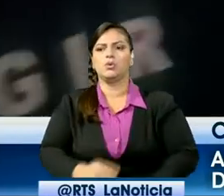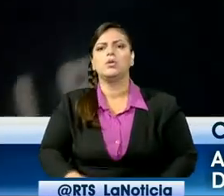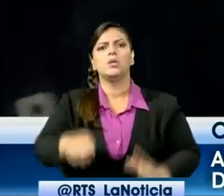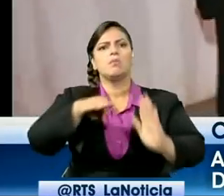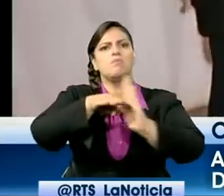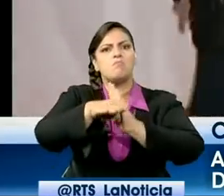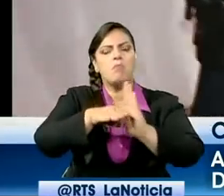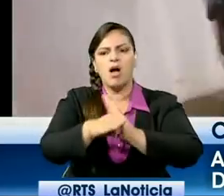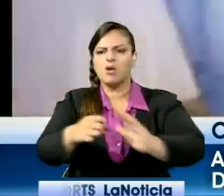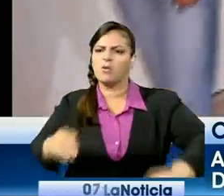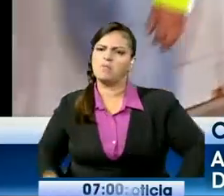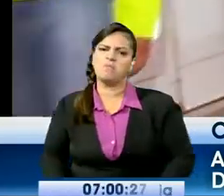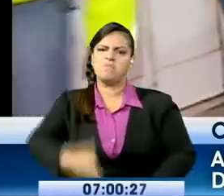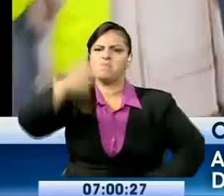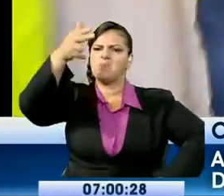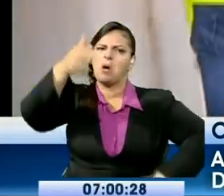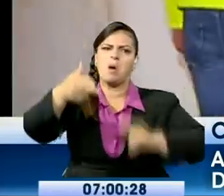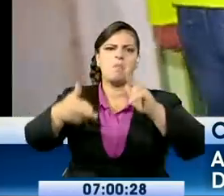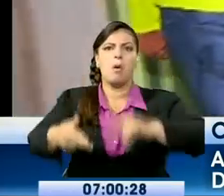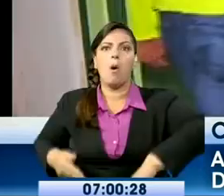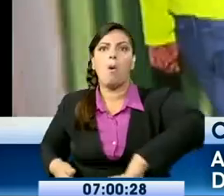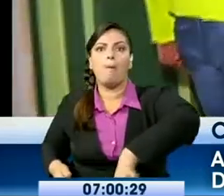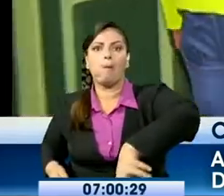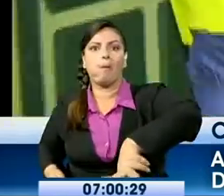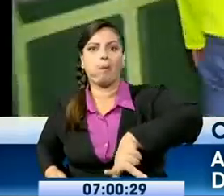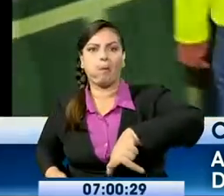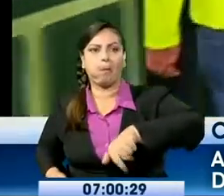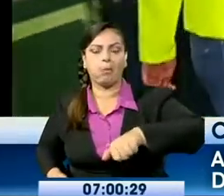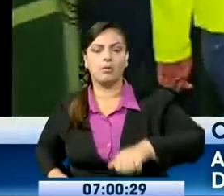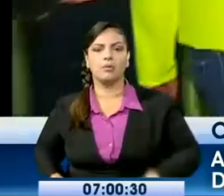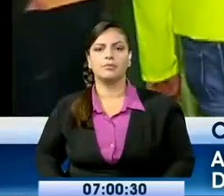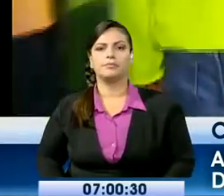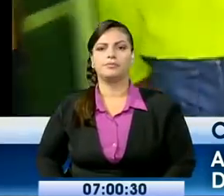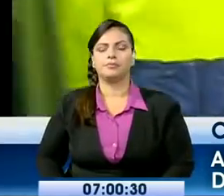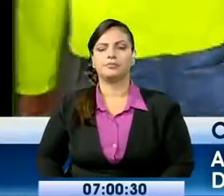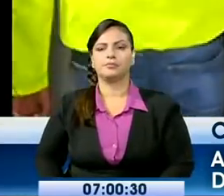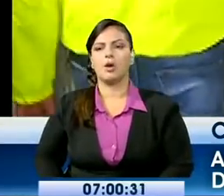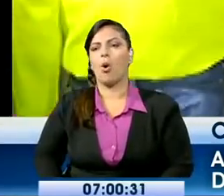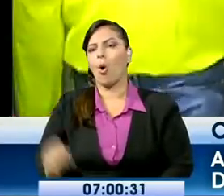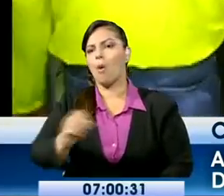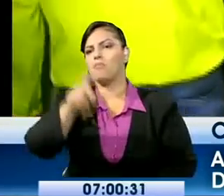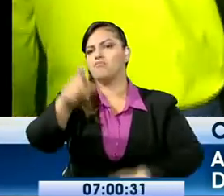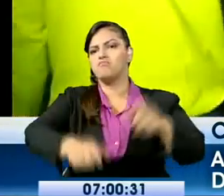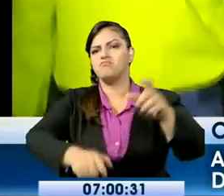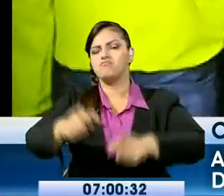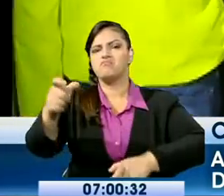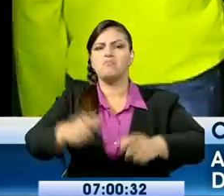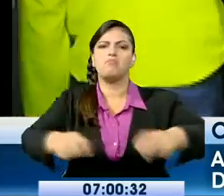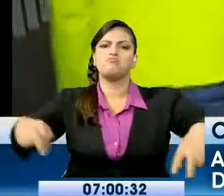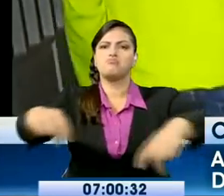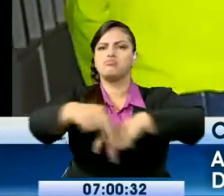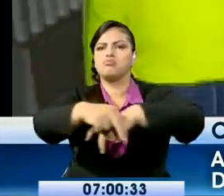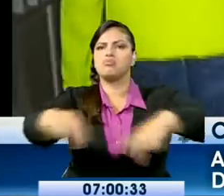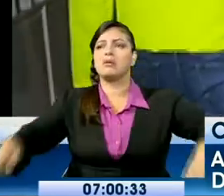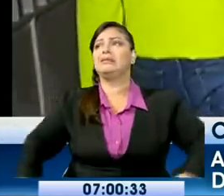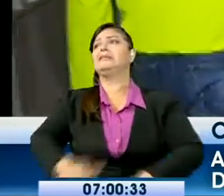otros delitos, al robo en entidades bancarias y asalto a personas.